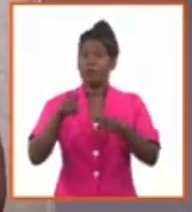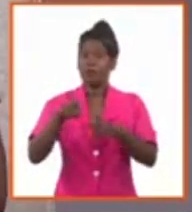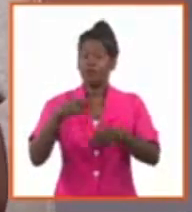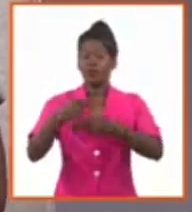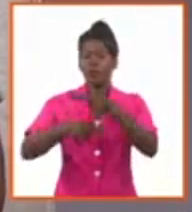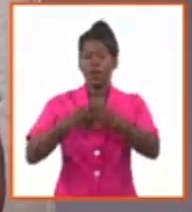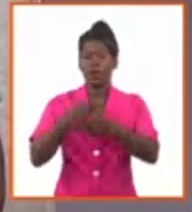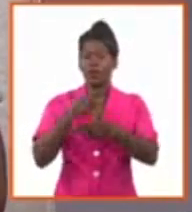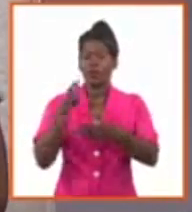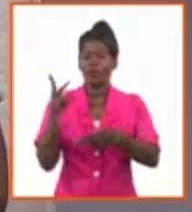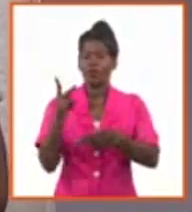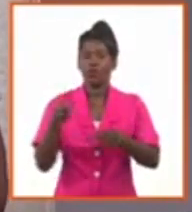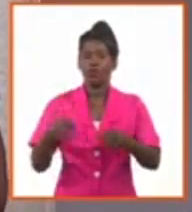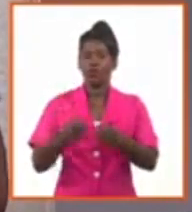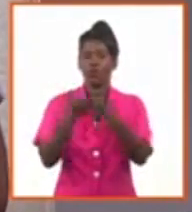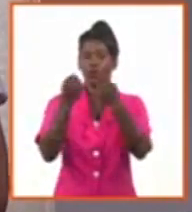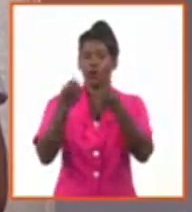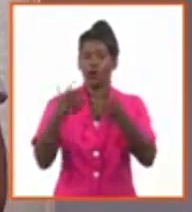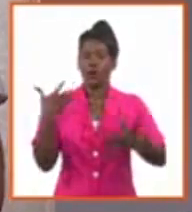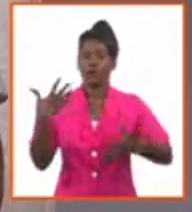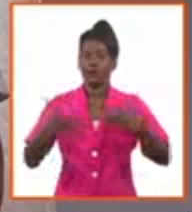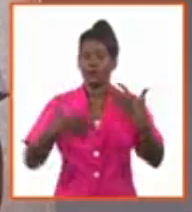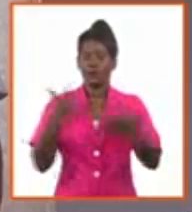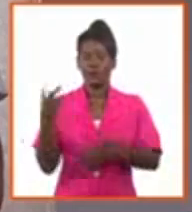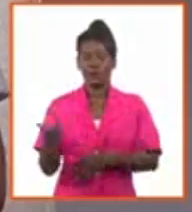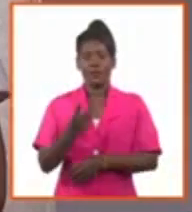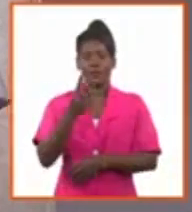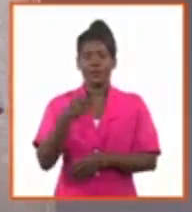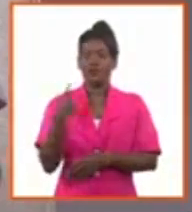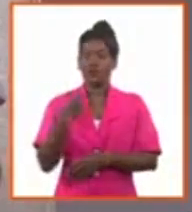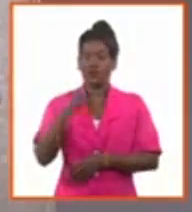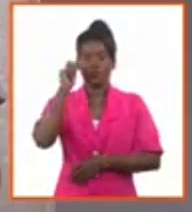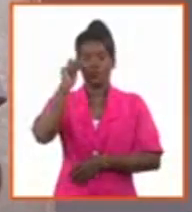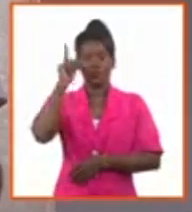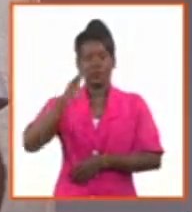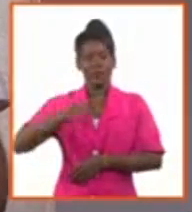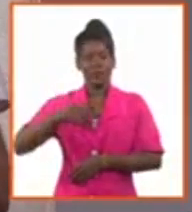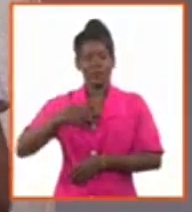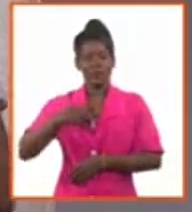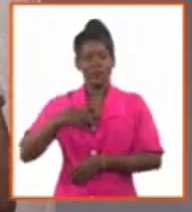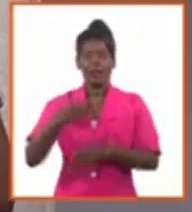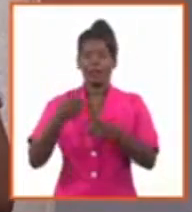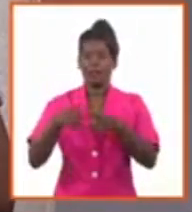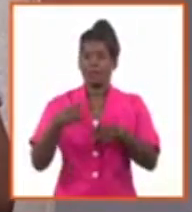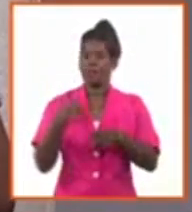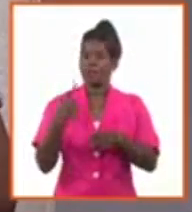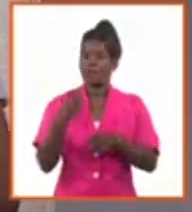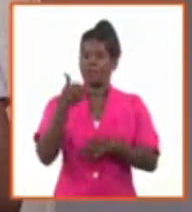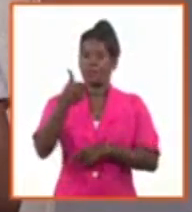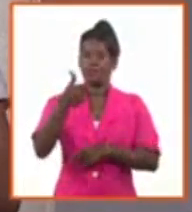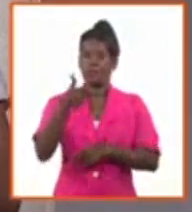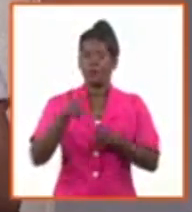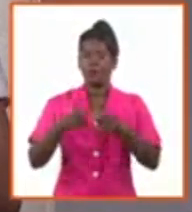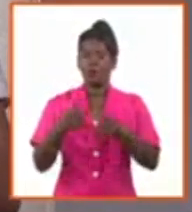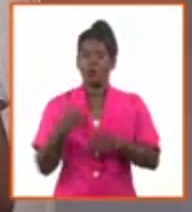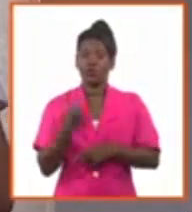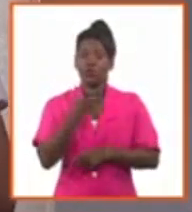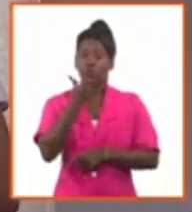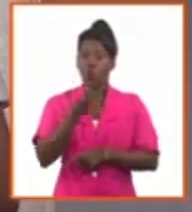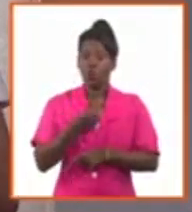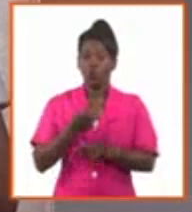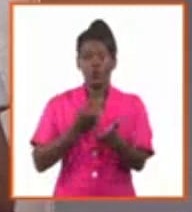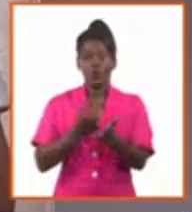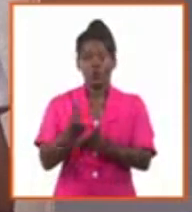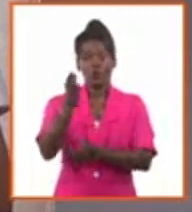solo de simbólico, sino también de un reto tremendísimo al que aspiramos, por supuesto, también como protagonistas de esta generación del centenario,